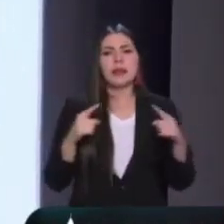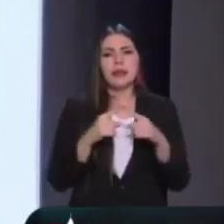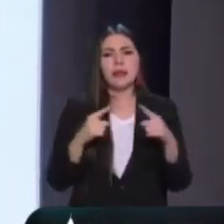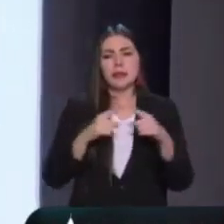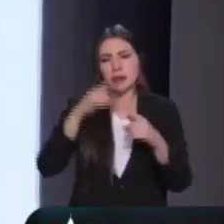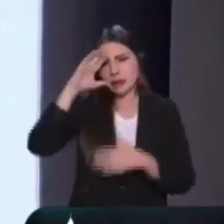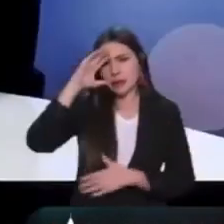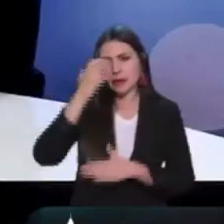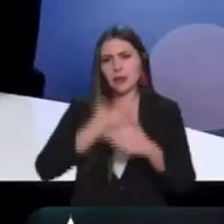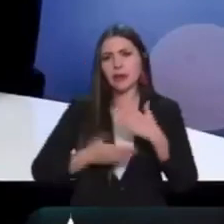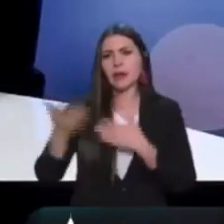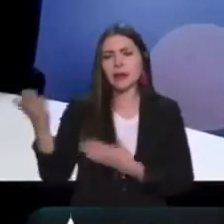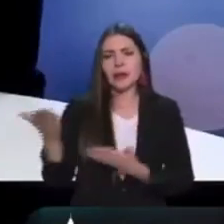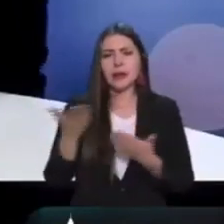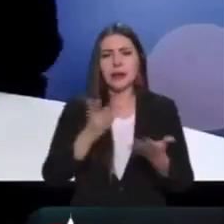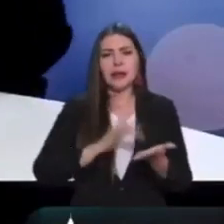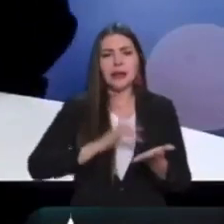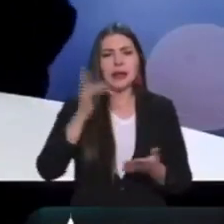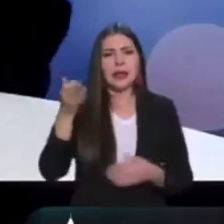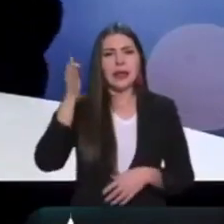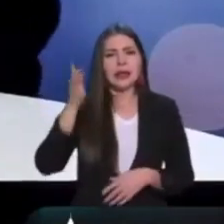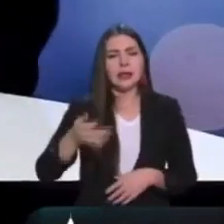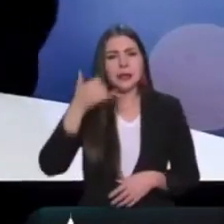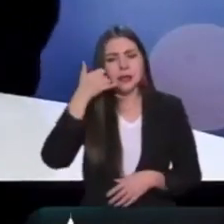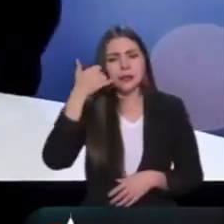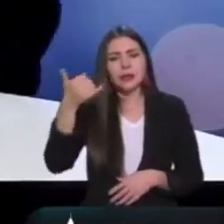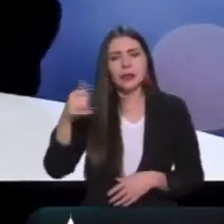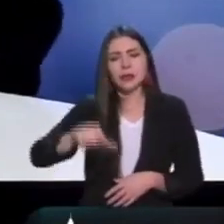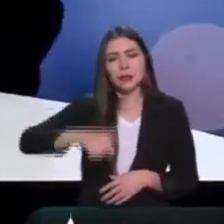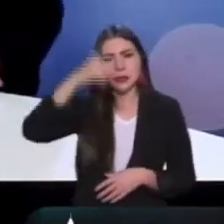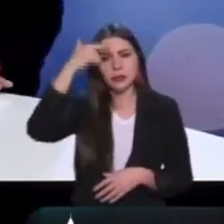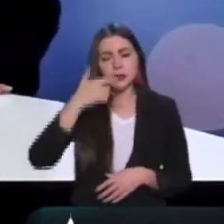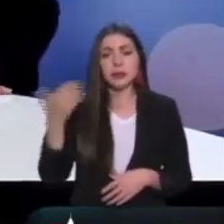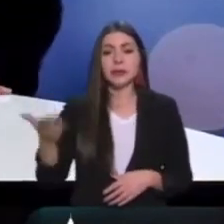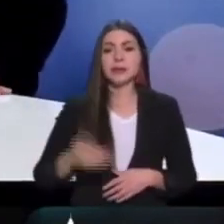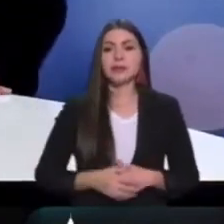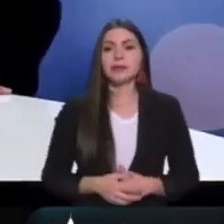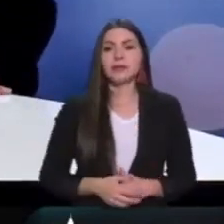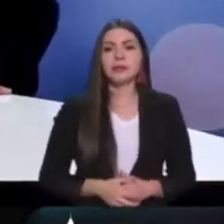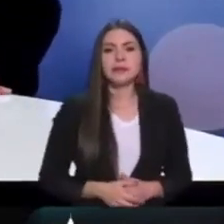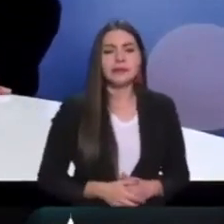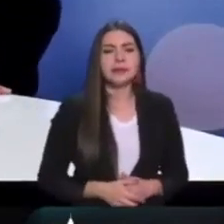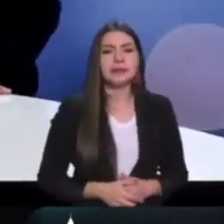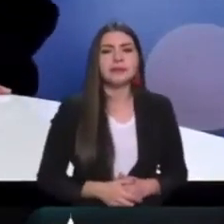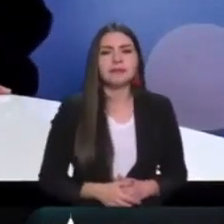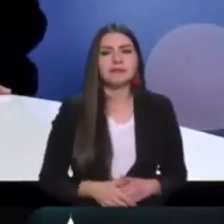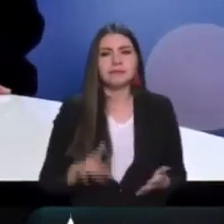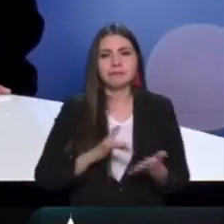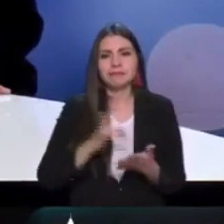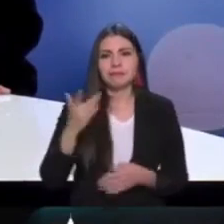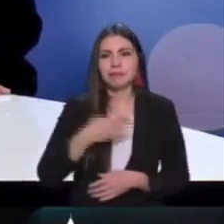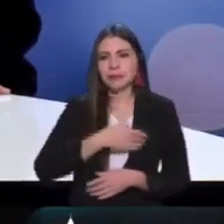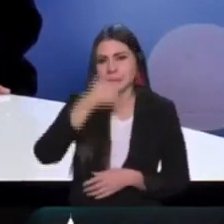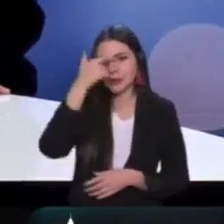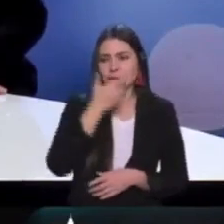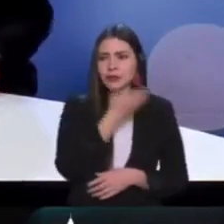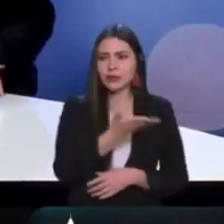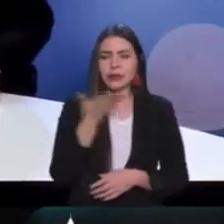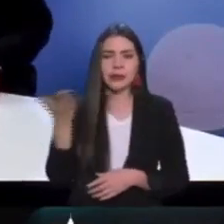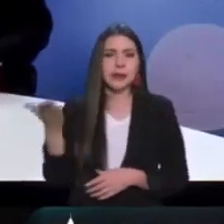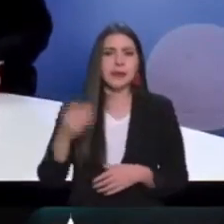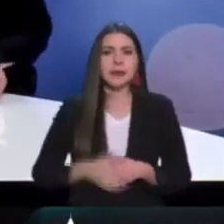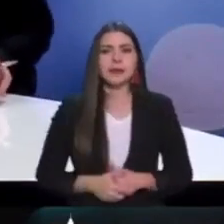Católica. Mónica, bienvenida, muchas gracias por tomarnos la llamada esta noche. Gracias, buenas noches Azul, Juan, buenas noches. Buenas